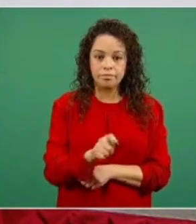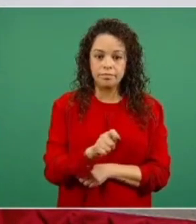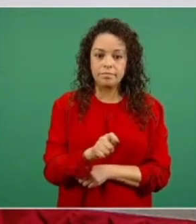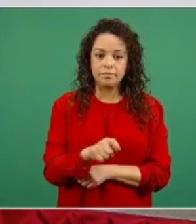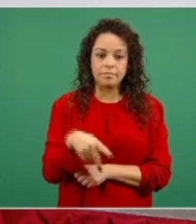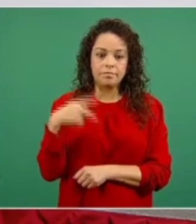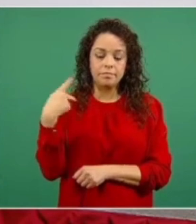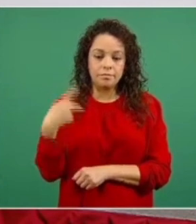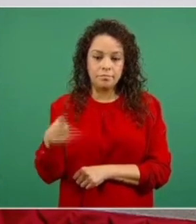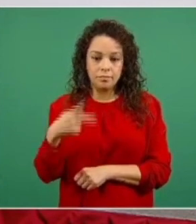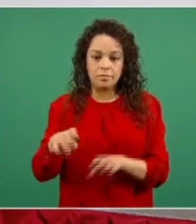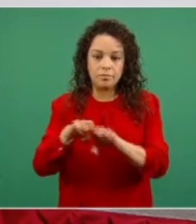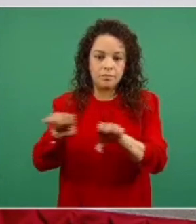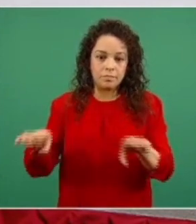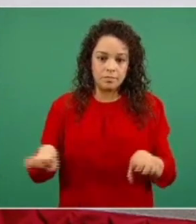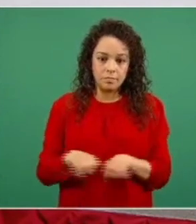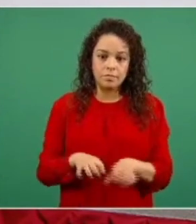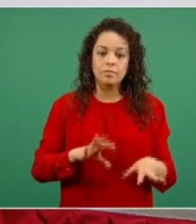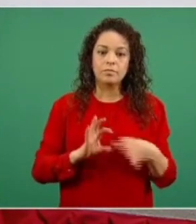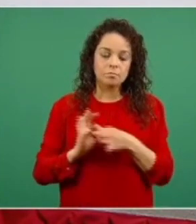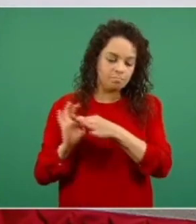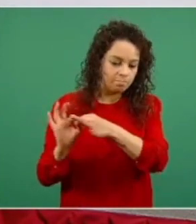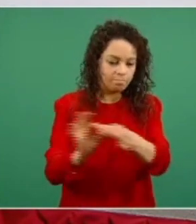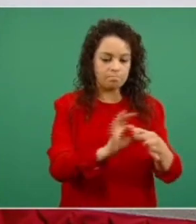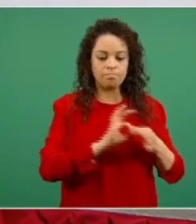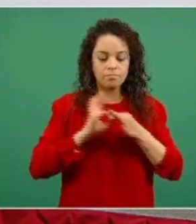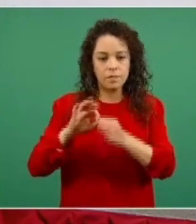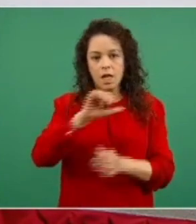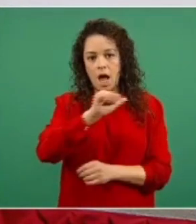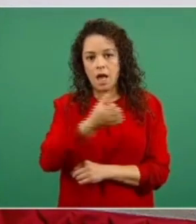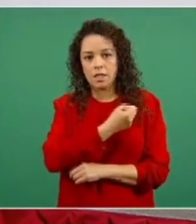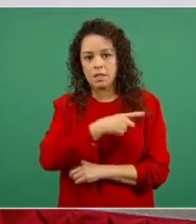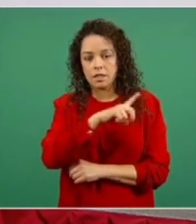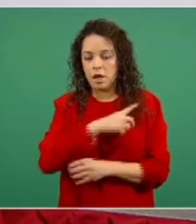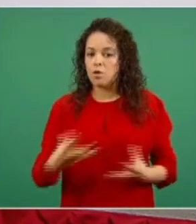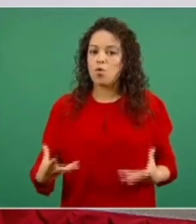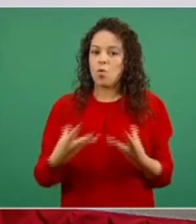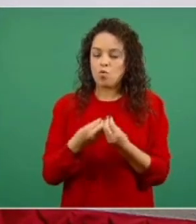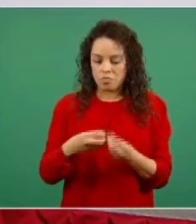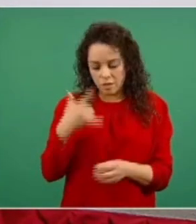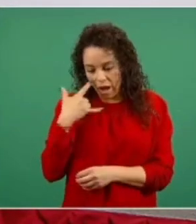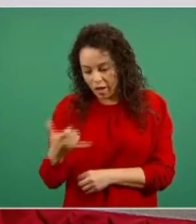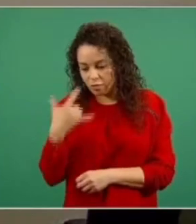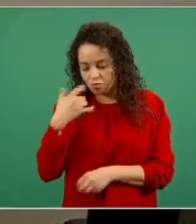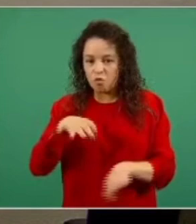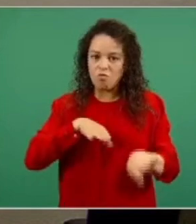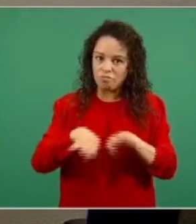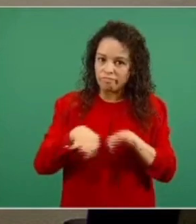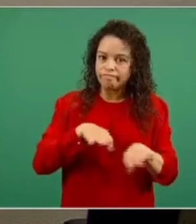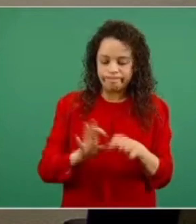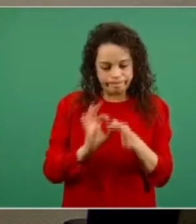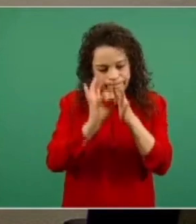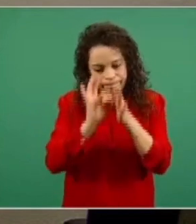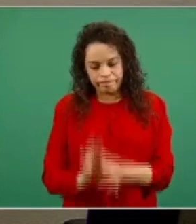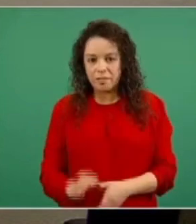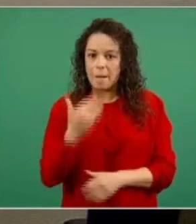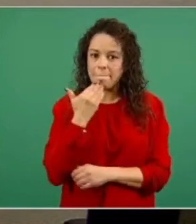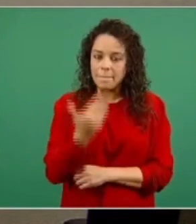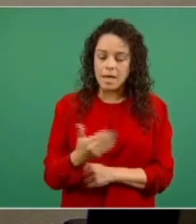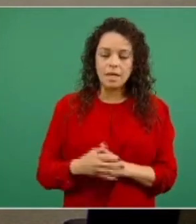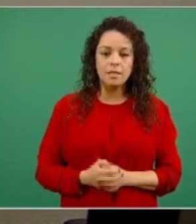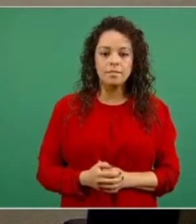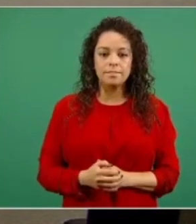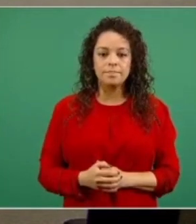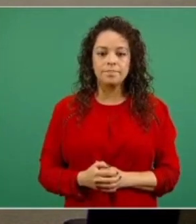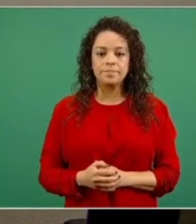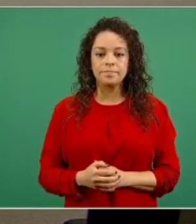está trabajando coordinadamente en todos estos esfuerzos. Creo que justo la forma el